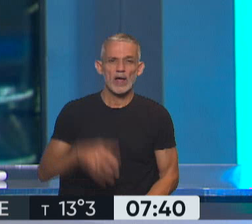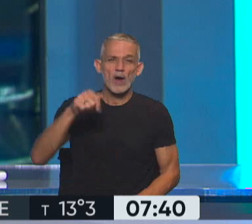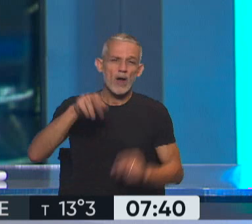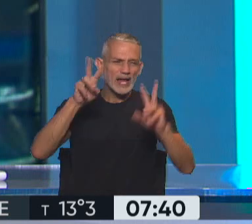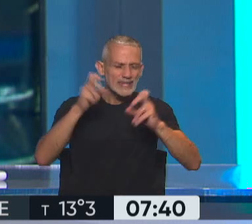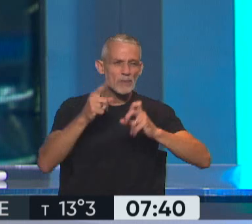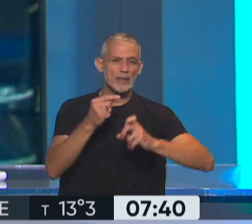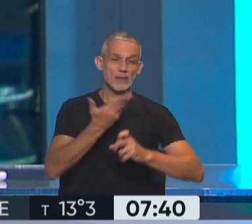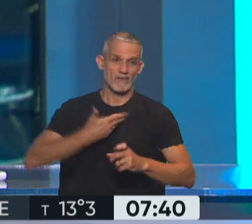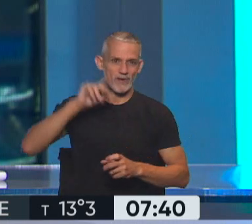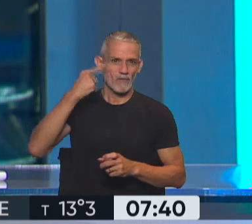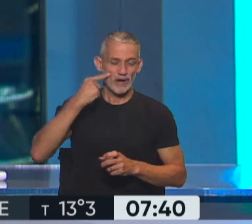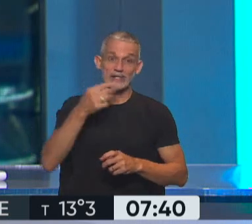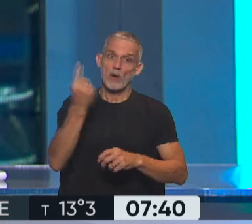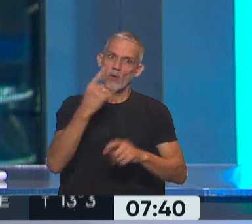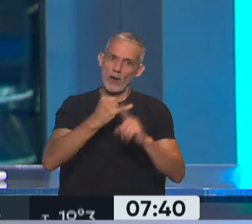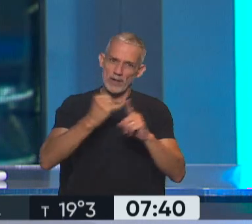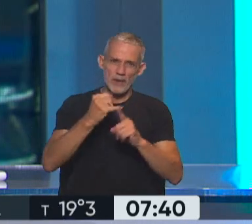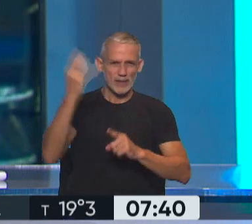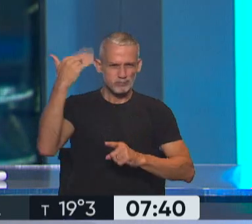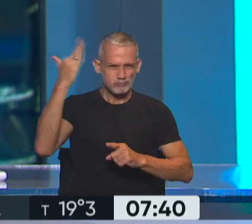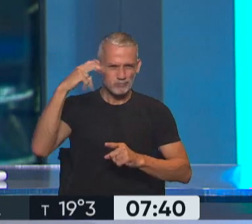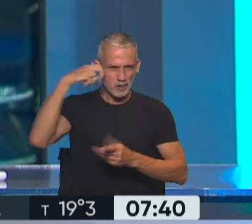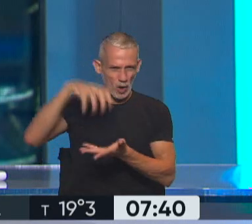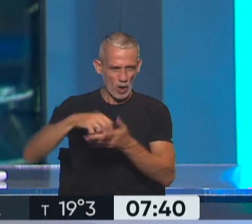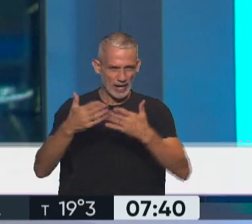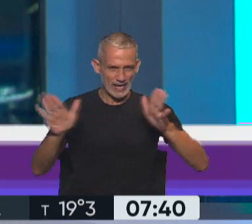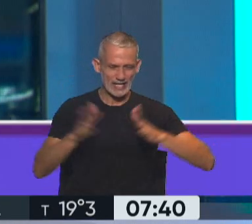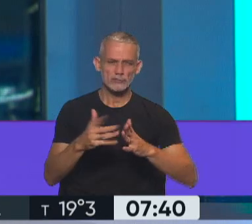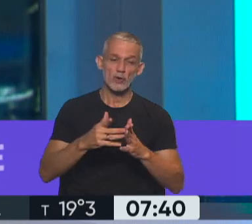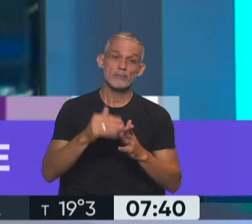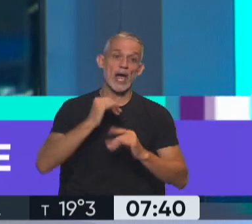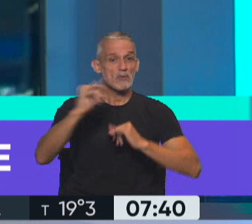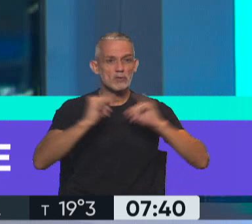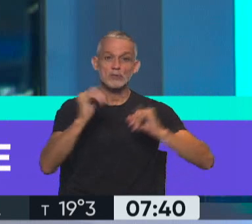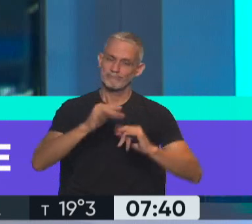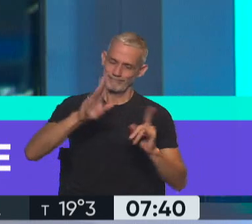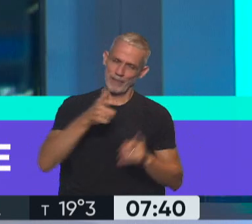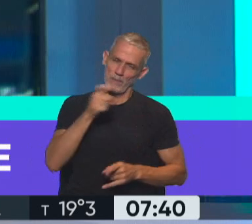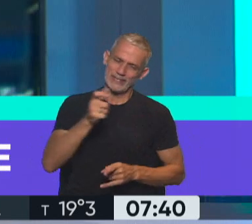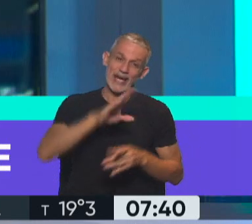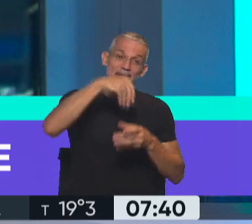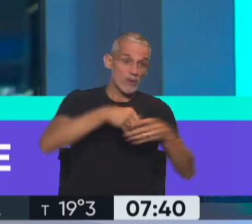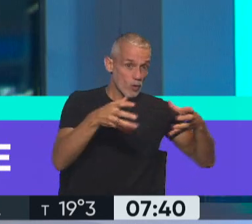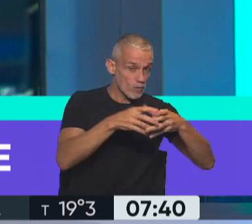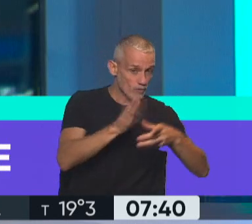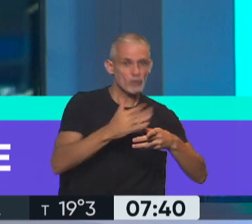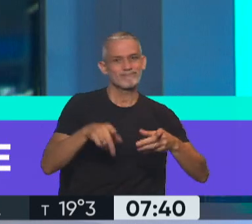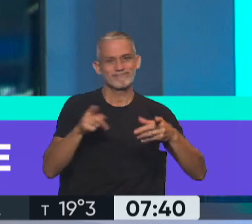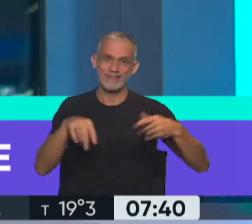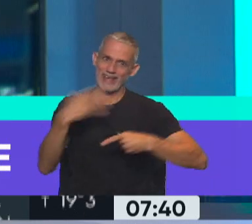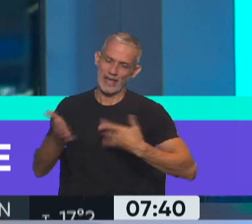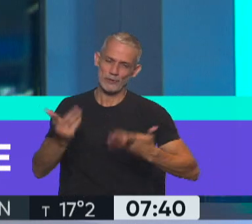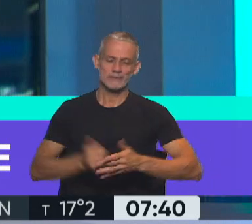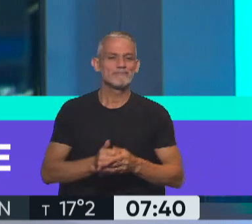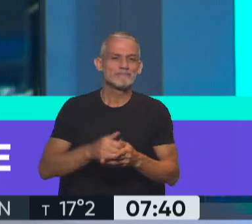Fernández de 1 hora y media, con anuncios, pero también con muchos mensajes, ¿no? Hacia adentro y hacia afuera. Por eso ya estamos